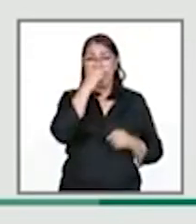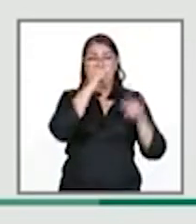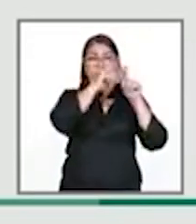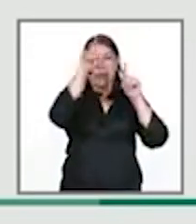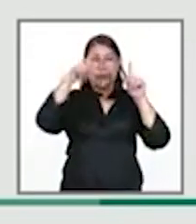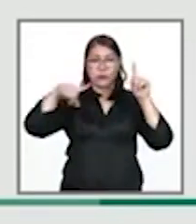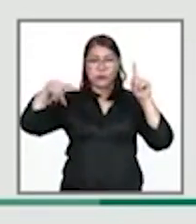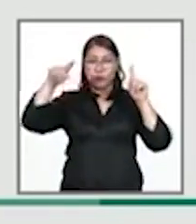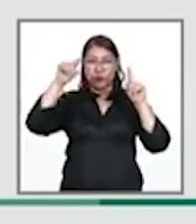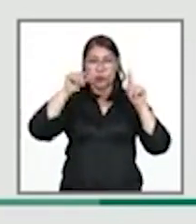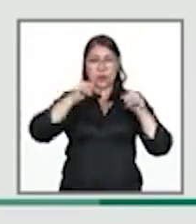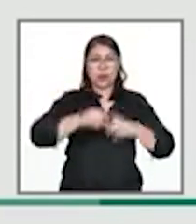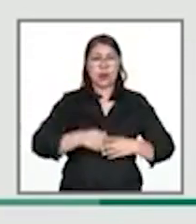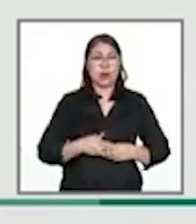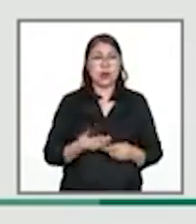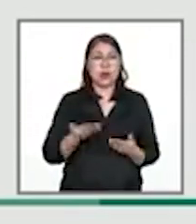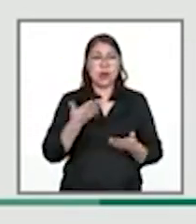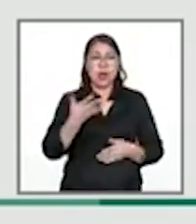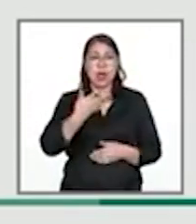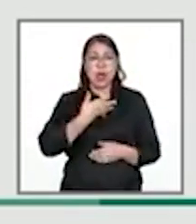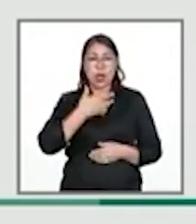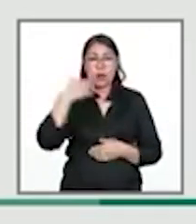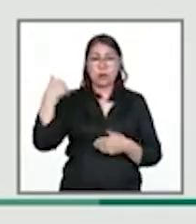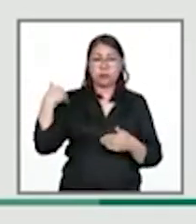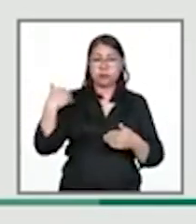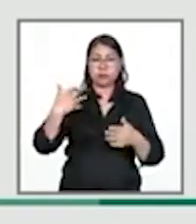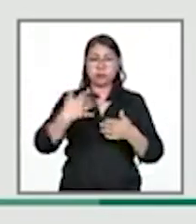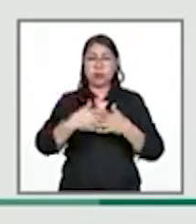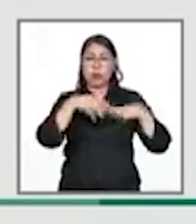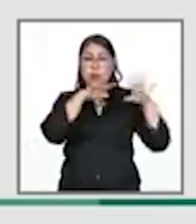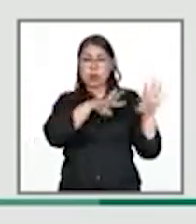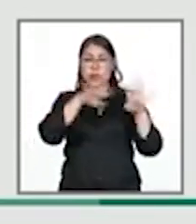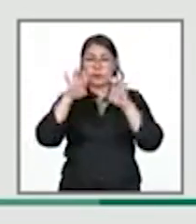panorama nacional, tenemos registrados